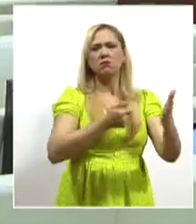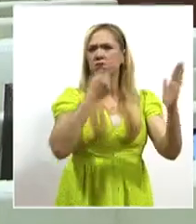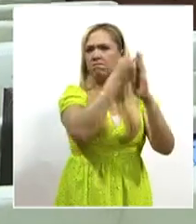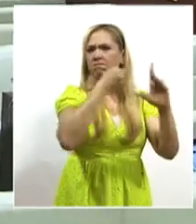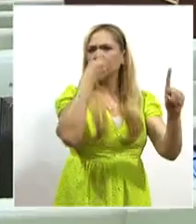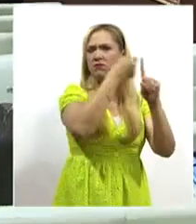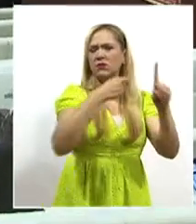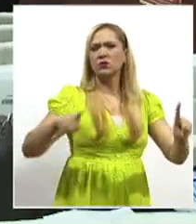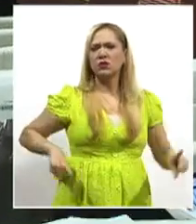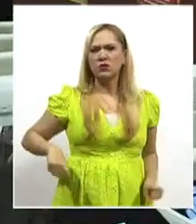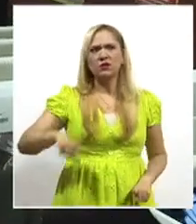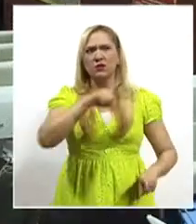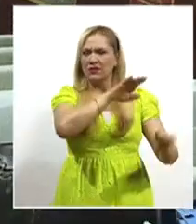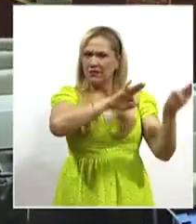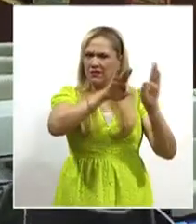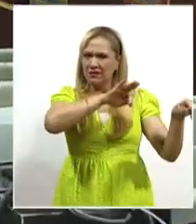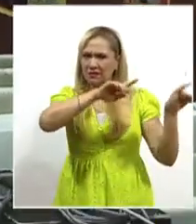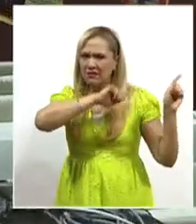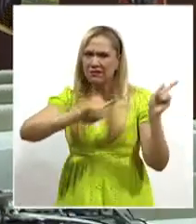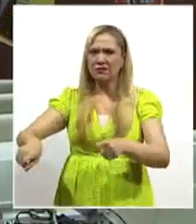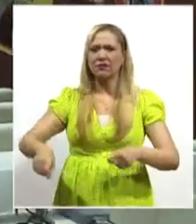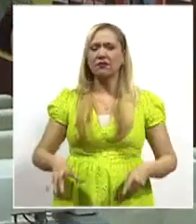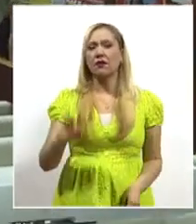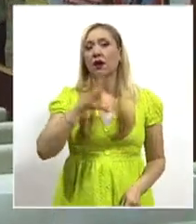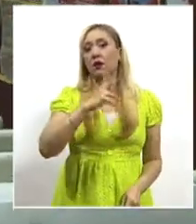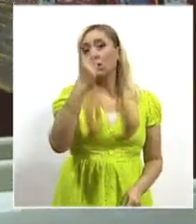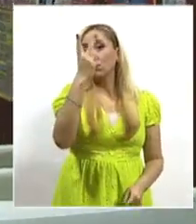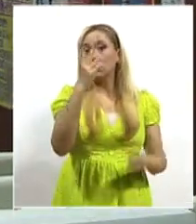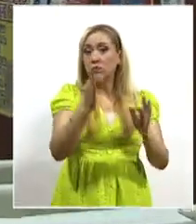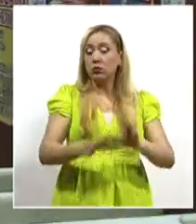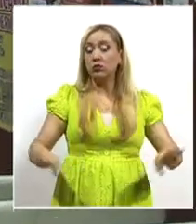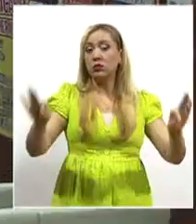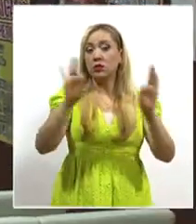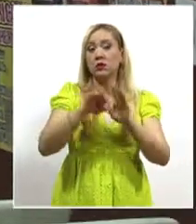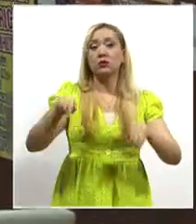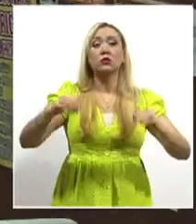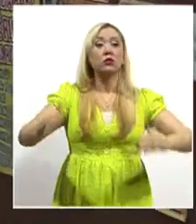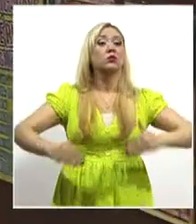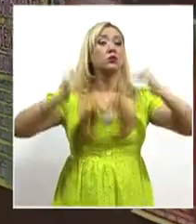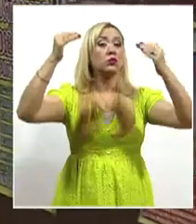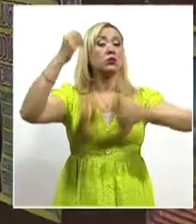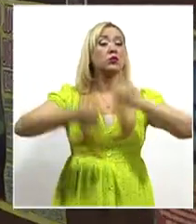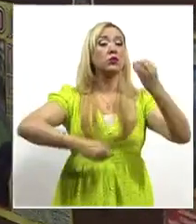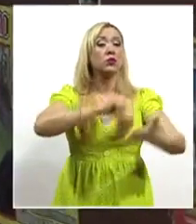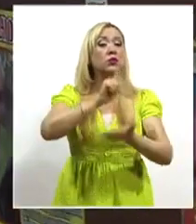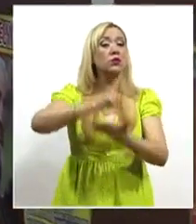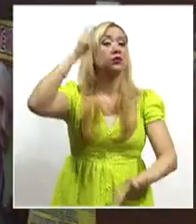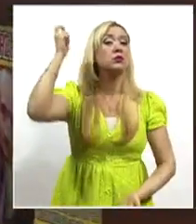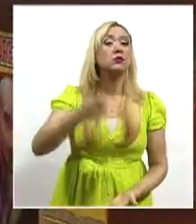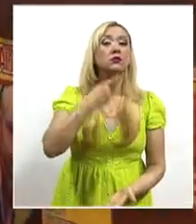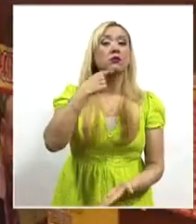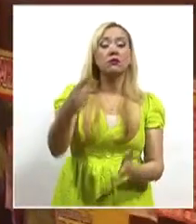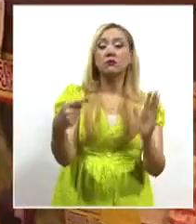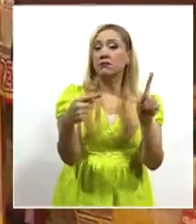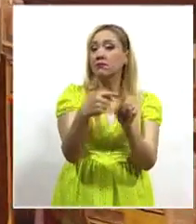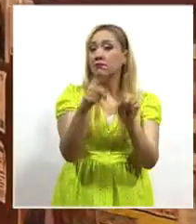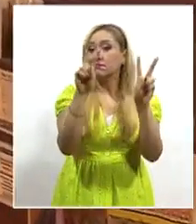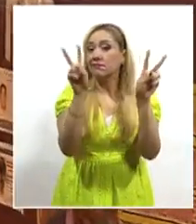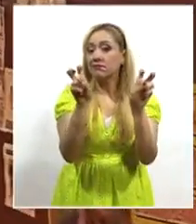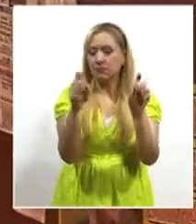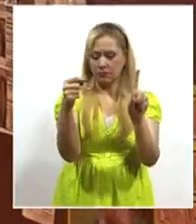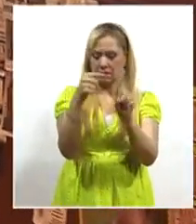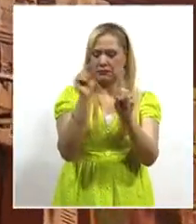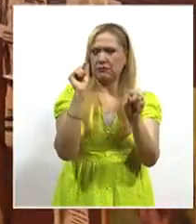mexicanas que hagan su trabajo, y resaltó dos importantes pronunciamientos de la Suprema Corte de Justicia de la Nación en esta materia.